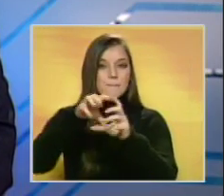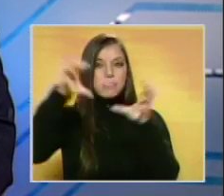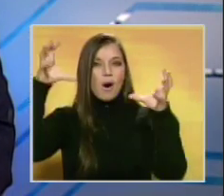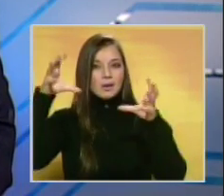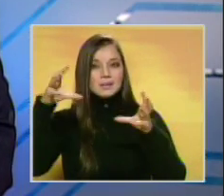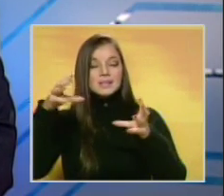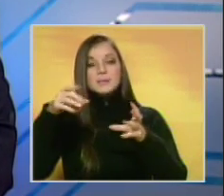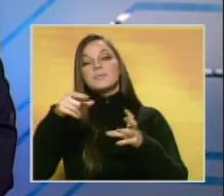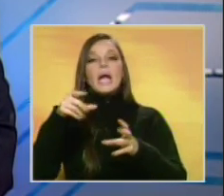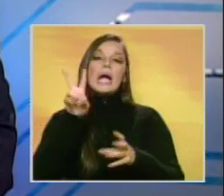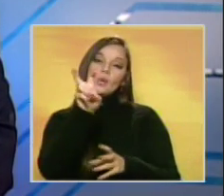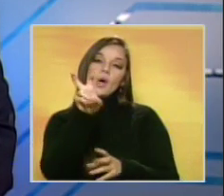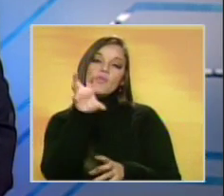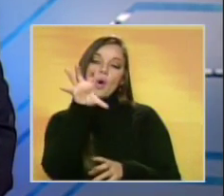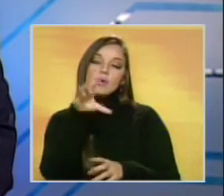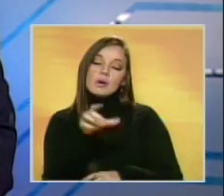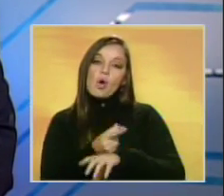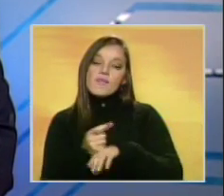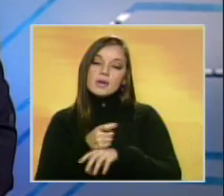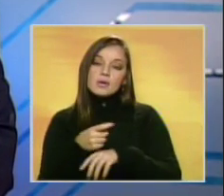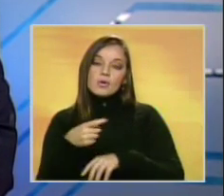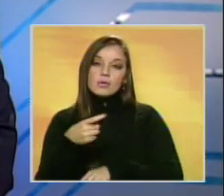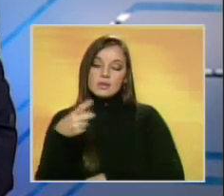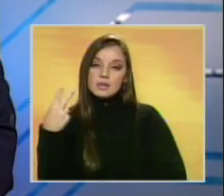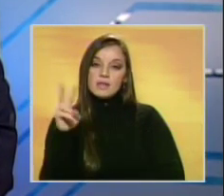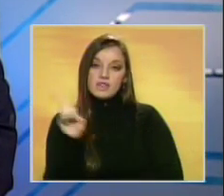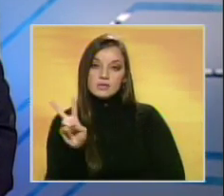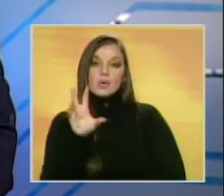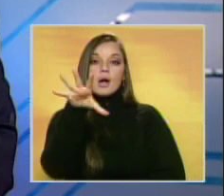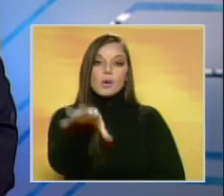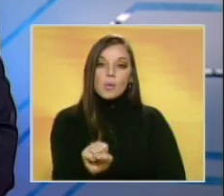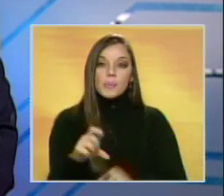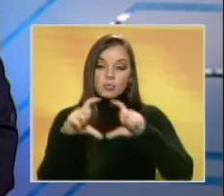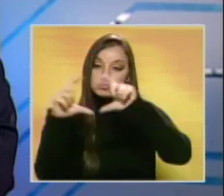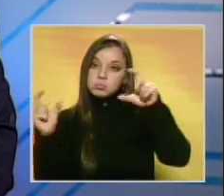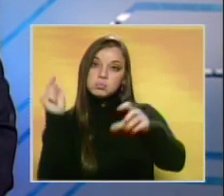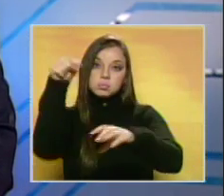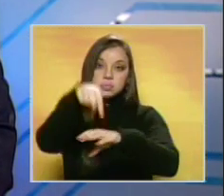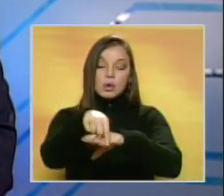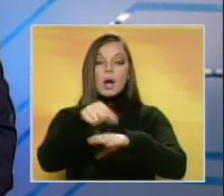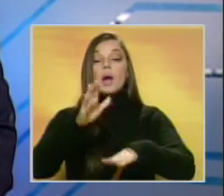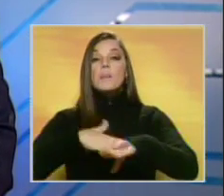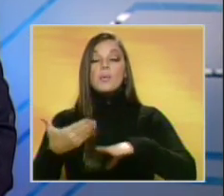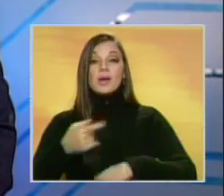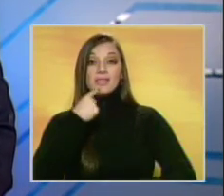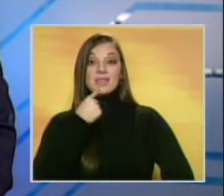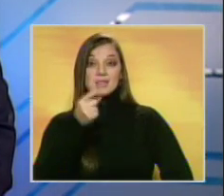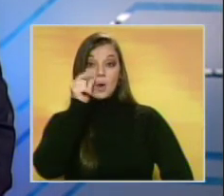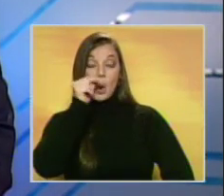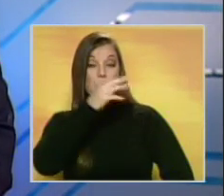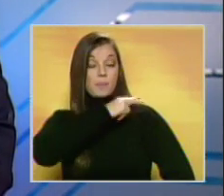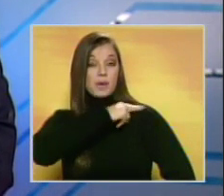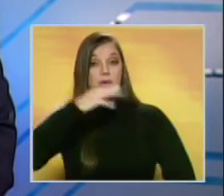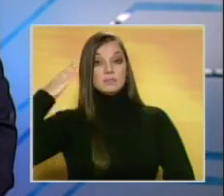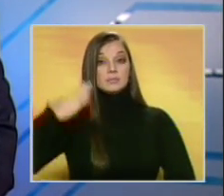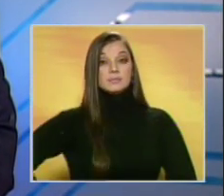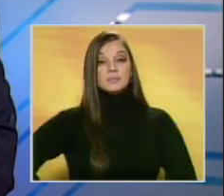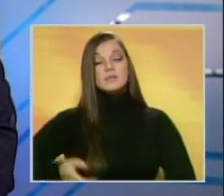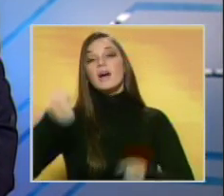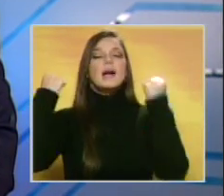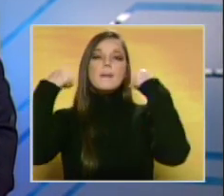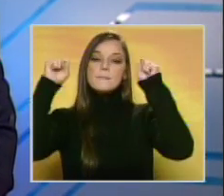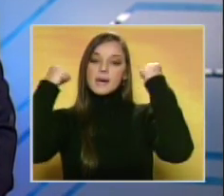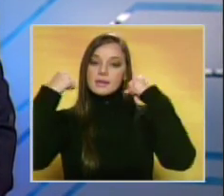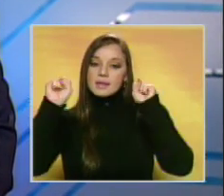país. Según el ministro de la Defensa General en Jefe Vladimir Padrino López, la Fuerza Armada mantendrá los ejercicios tácticos hasta que